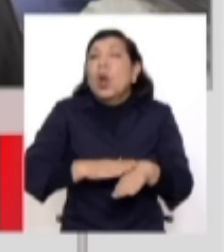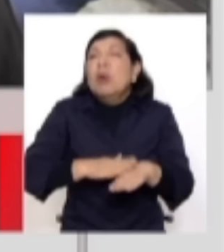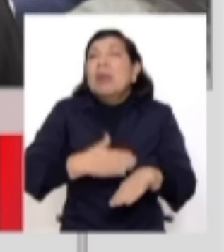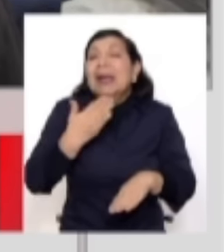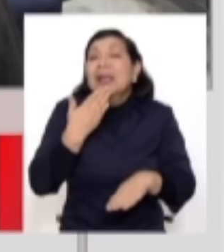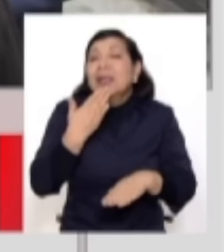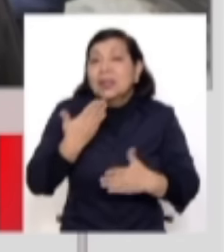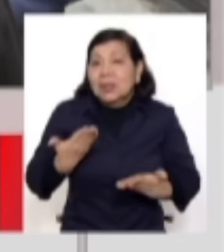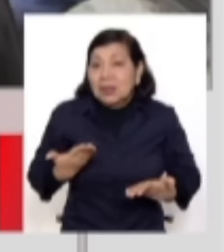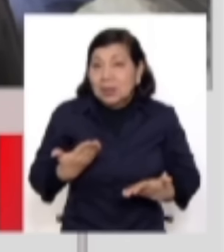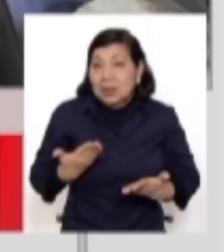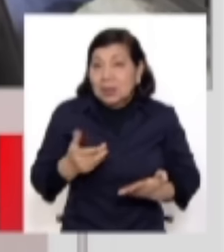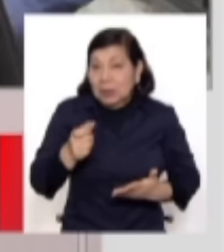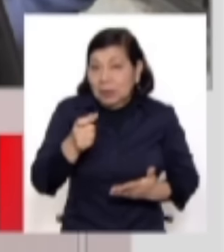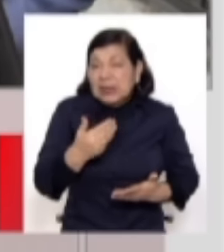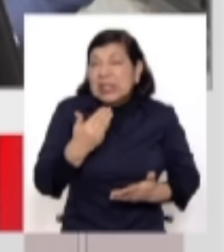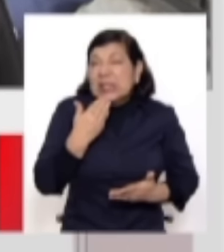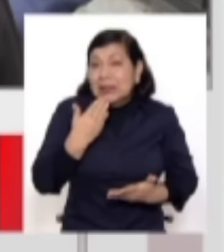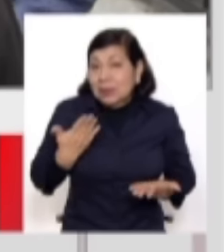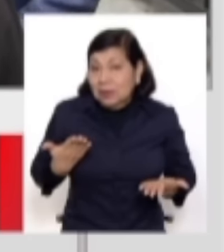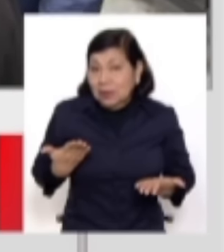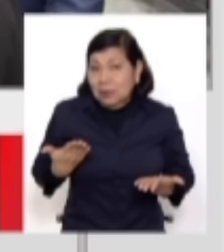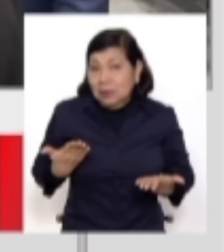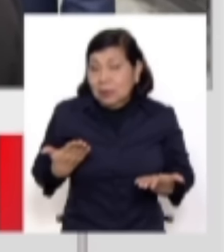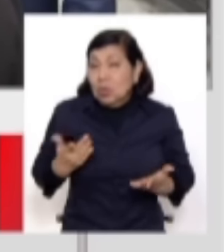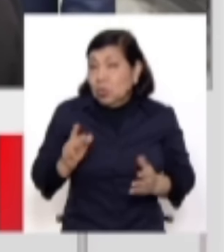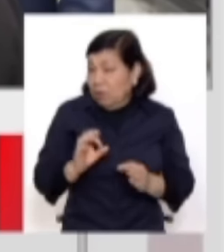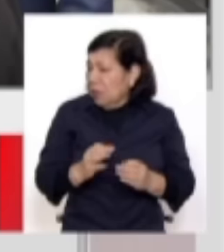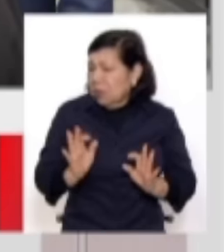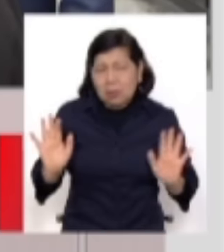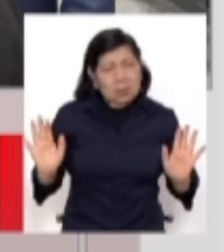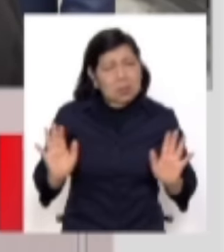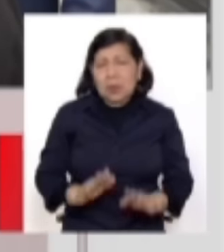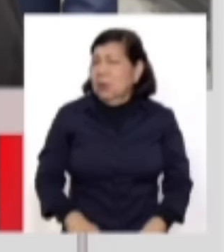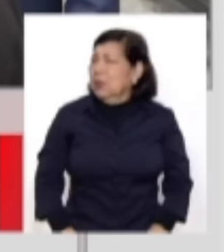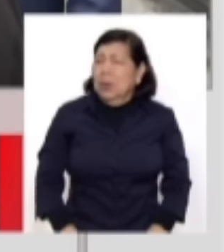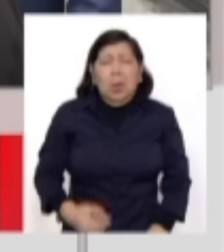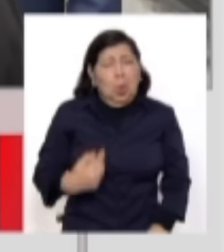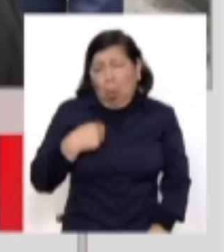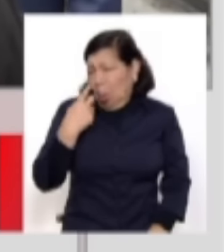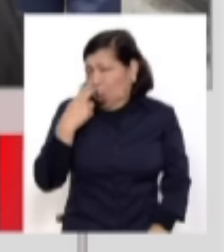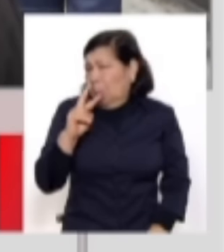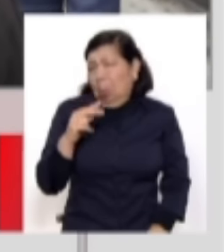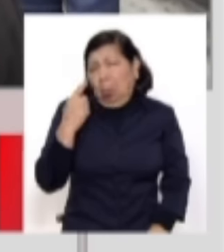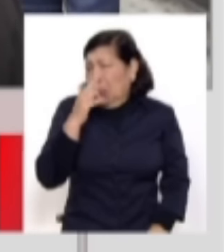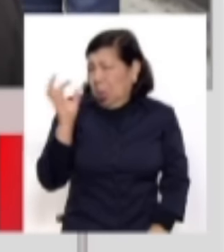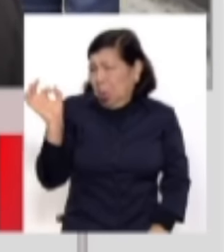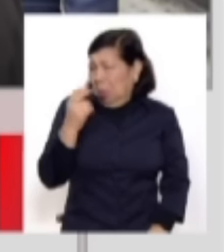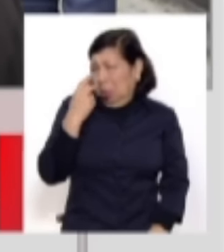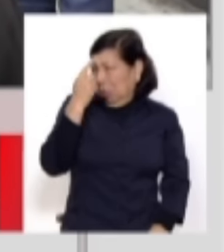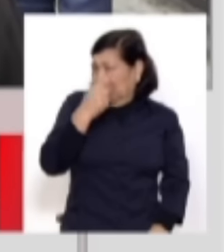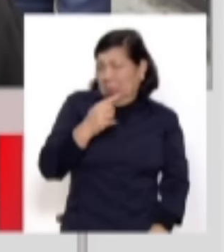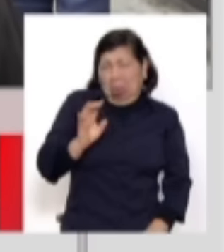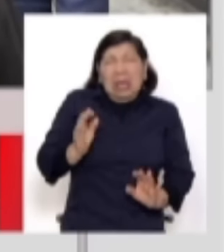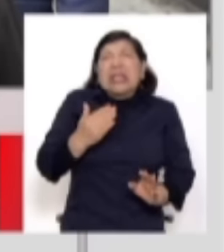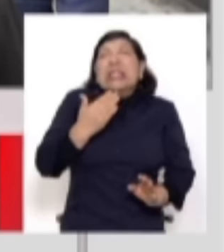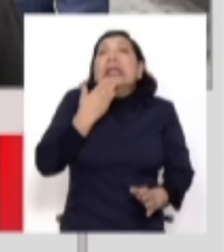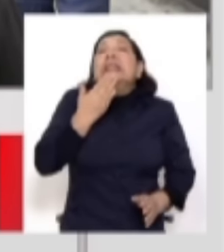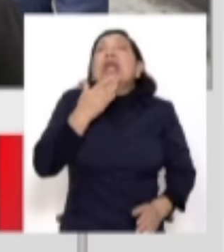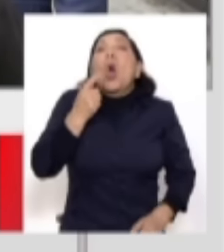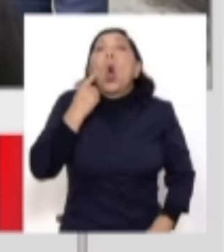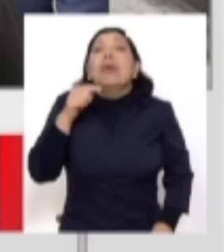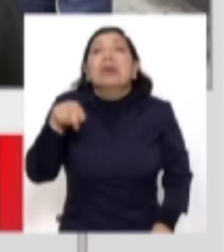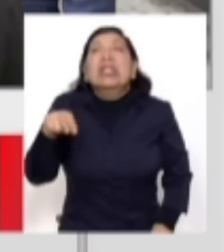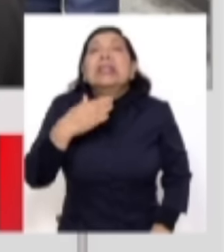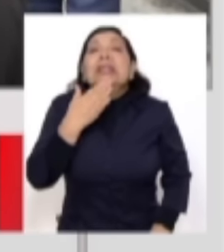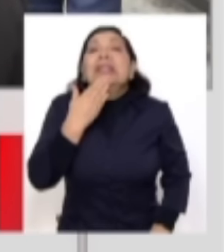¿Usted conoce, identificó a esa persona? ¿Es familiar? No lo conozco, no lo he visto. Es por eso que quiero saber quién